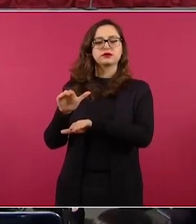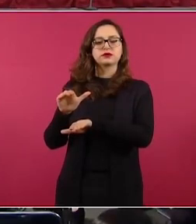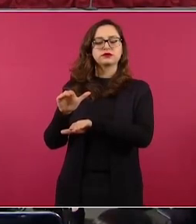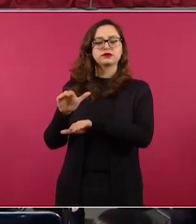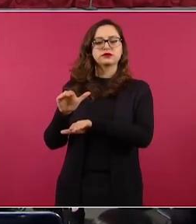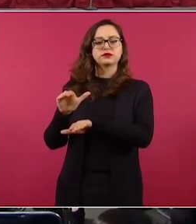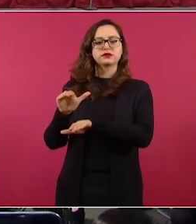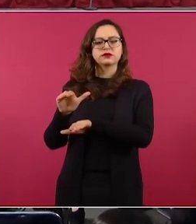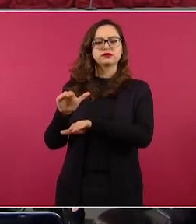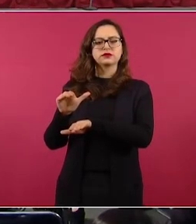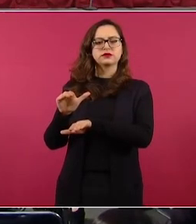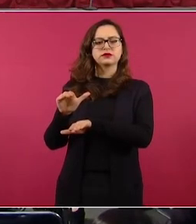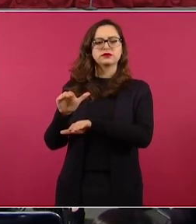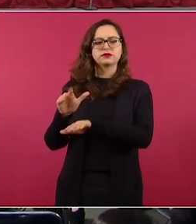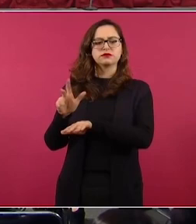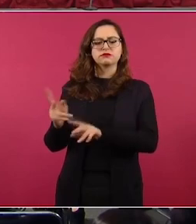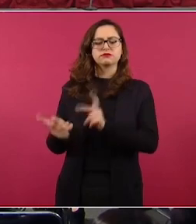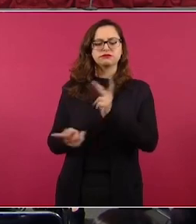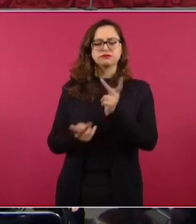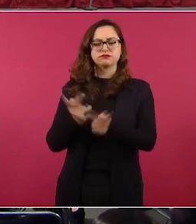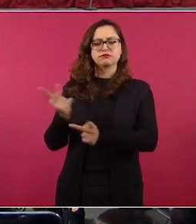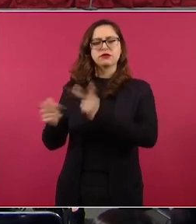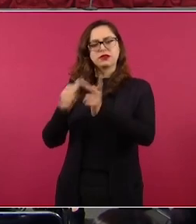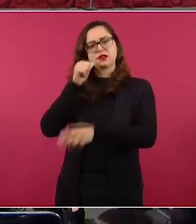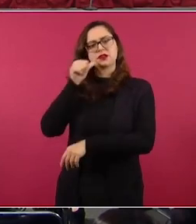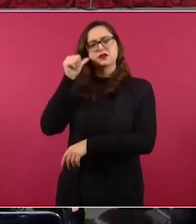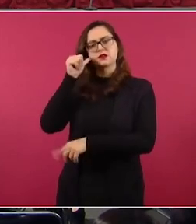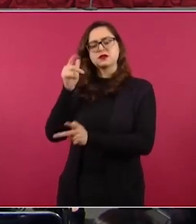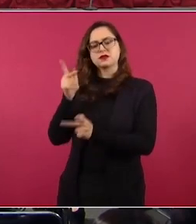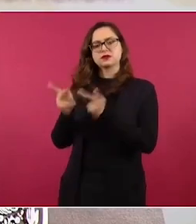Morning Consult,